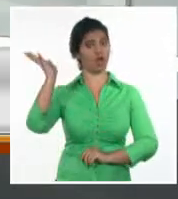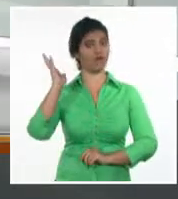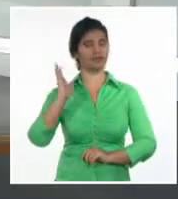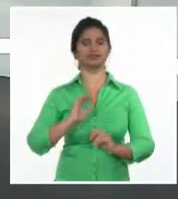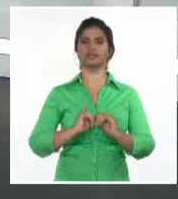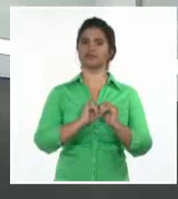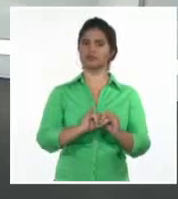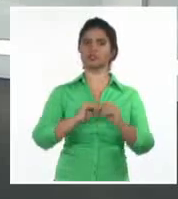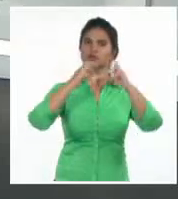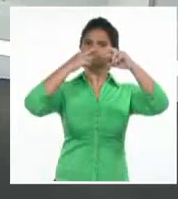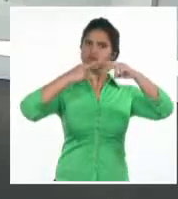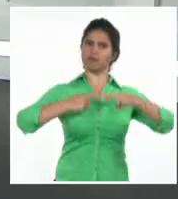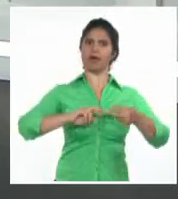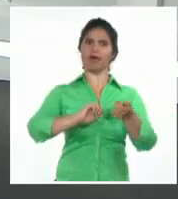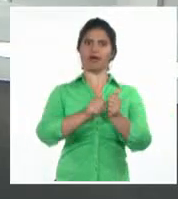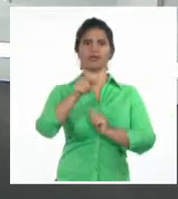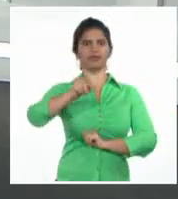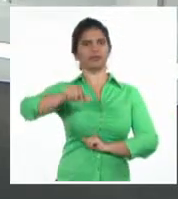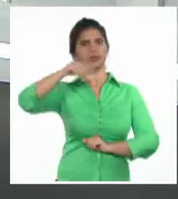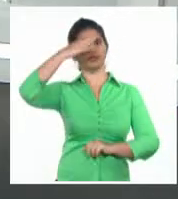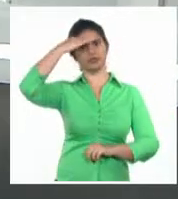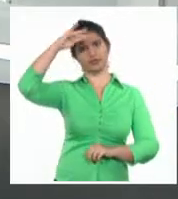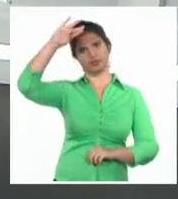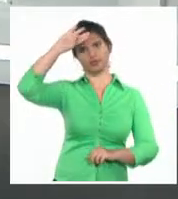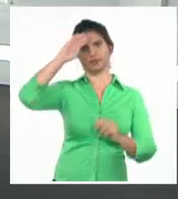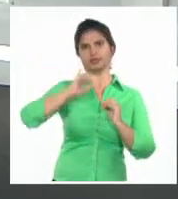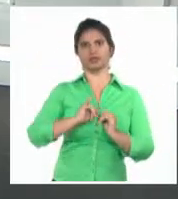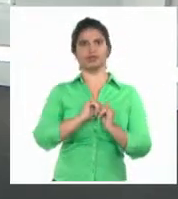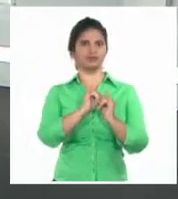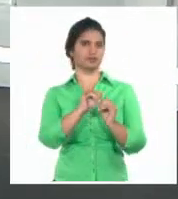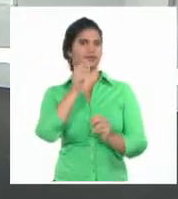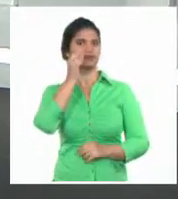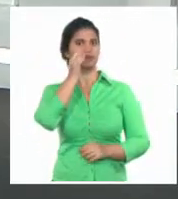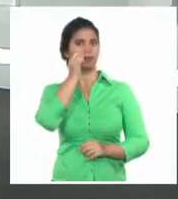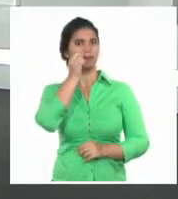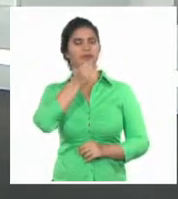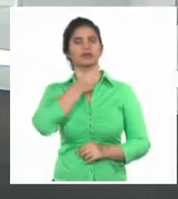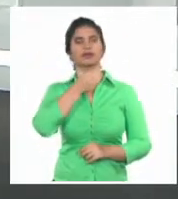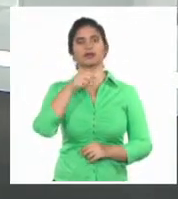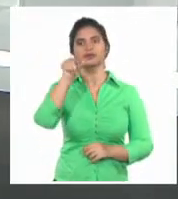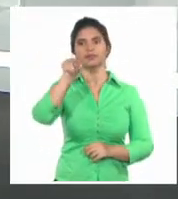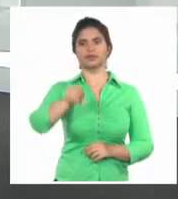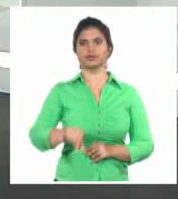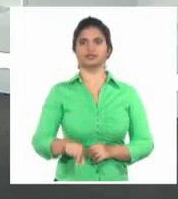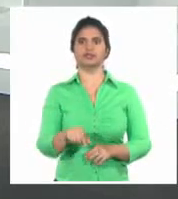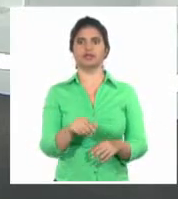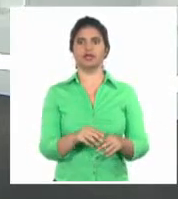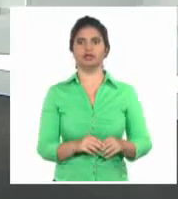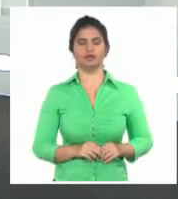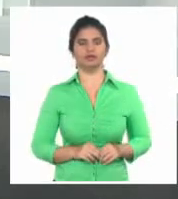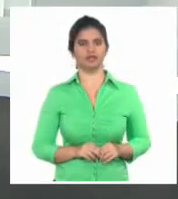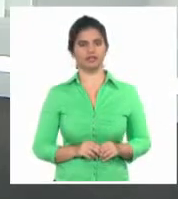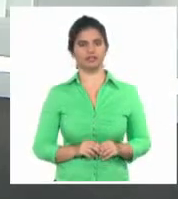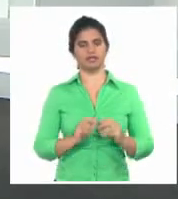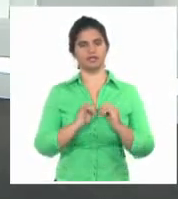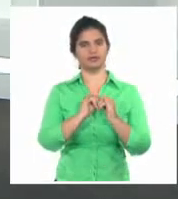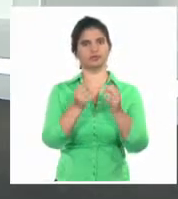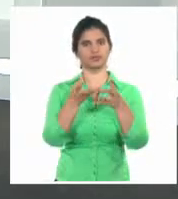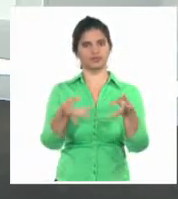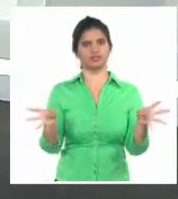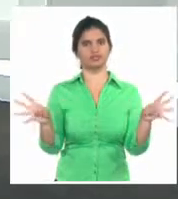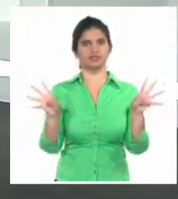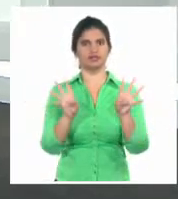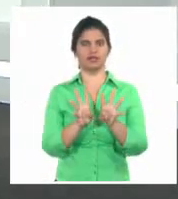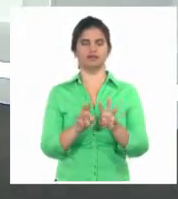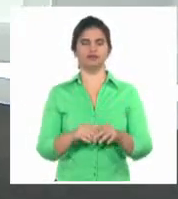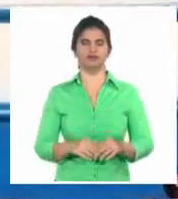año en Cuba. Para conocer más detalles, establecemos contacto con el periodista Embaré Miguel Esba Valdés, quien se encuentra en el Coliseo de la Ciudad Deportiva. Buenas